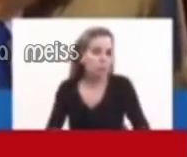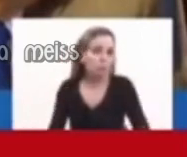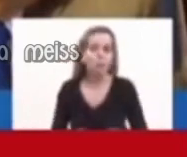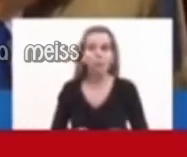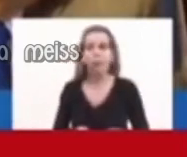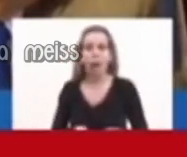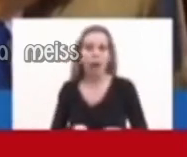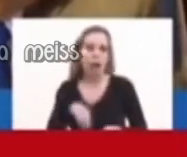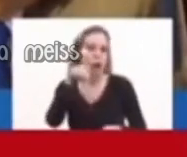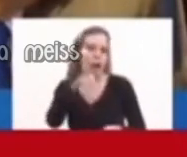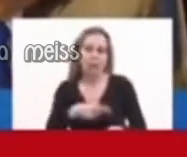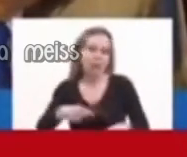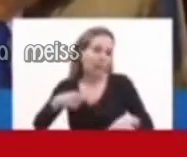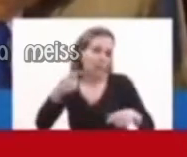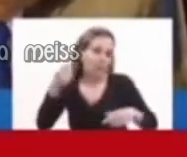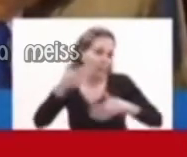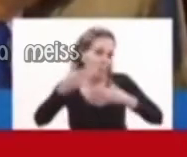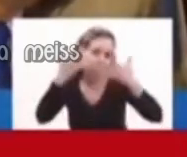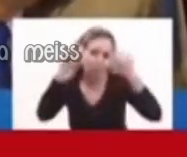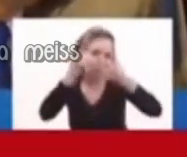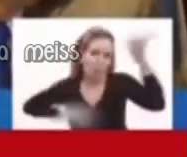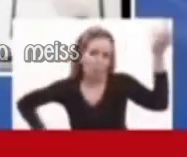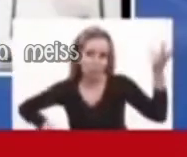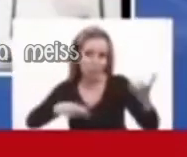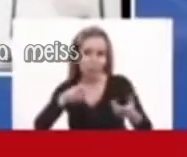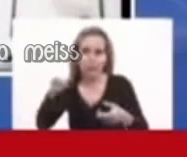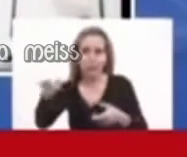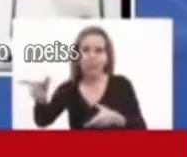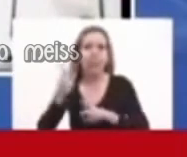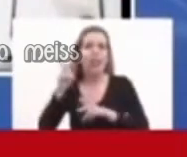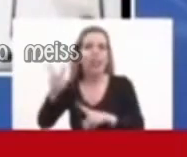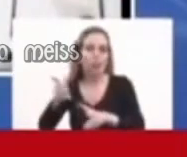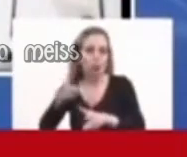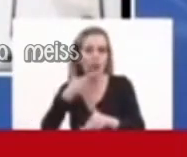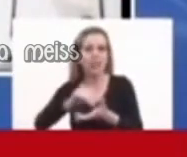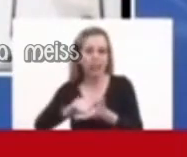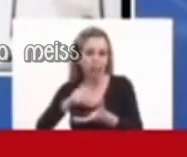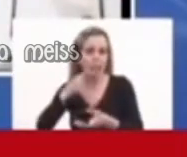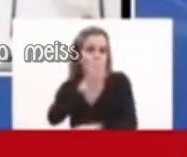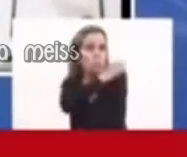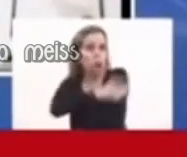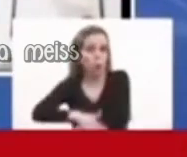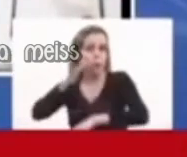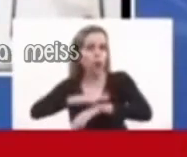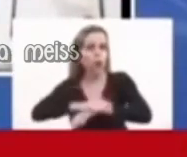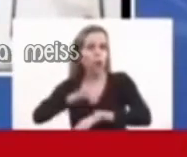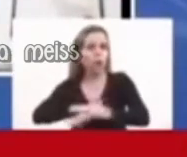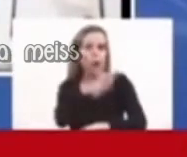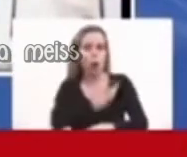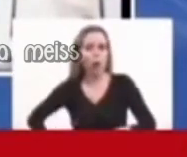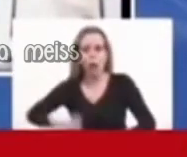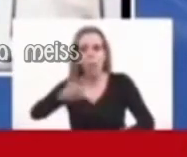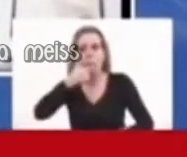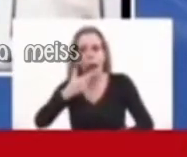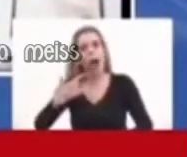Entre las cosas que se dijeron, las barbaridades que se dijeron, dijo que la pobreza era culpa del gobierno de Mauricio Macri.